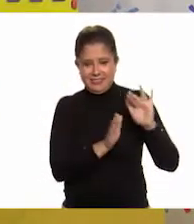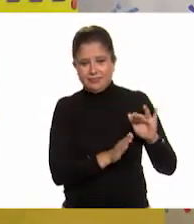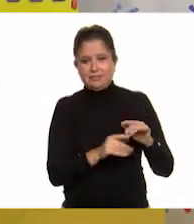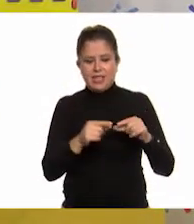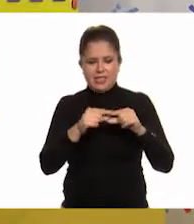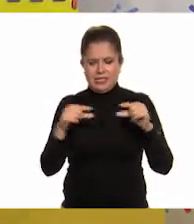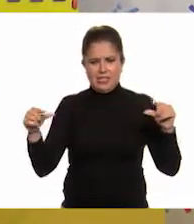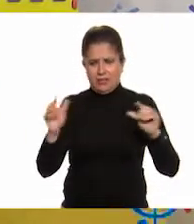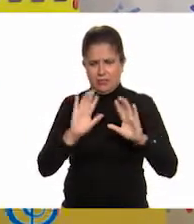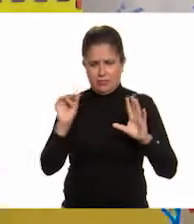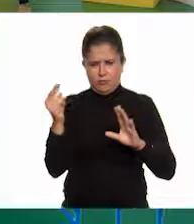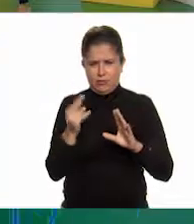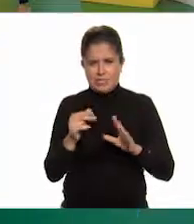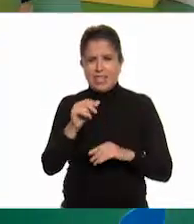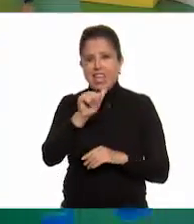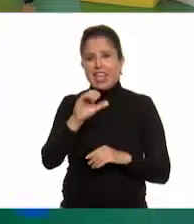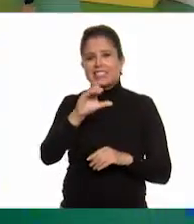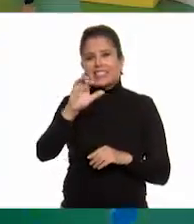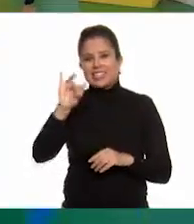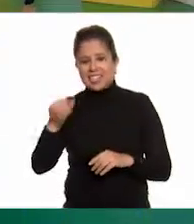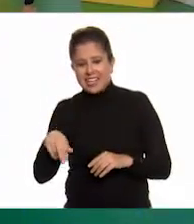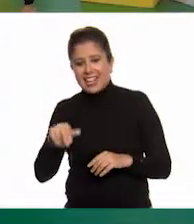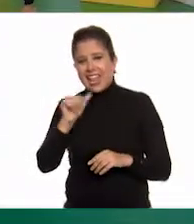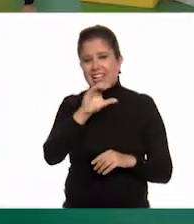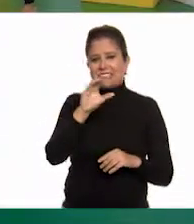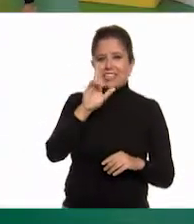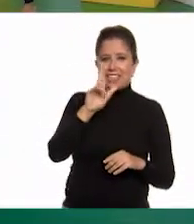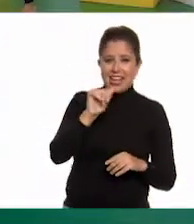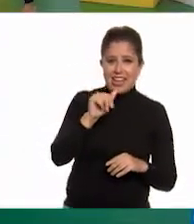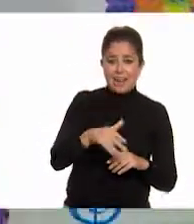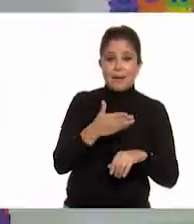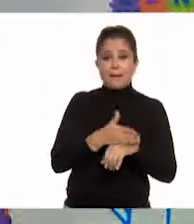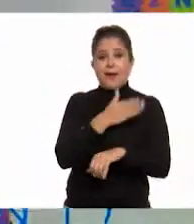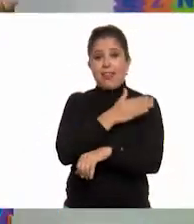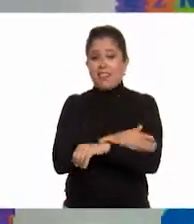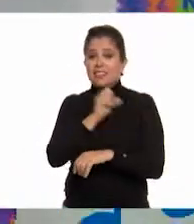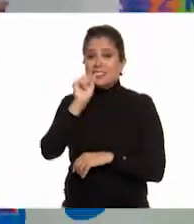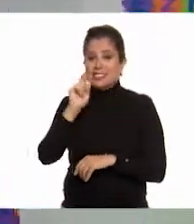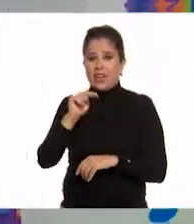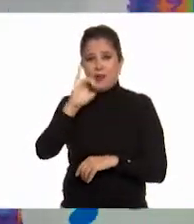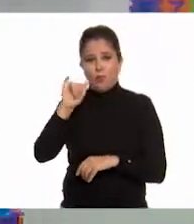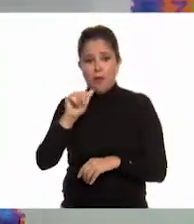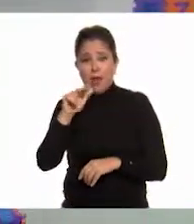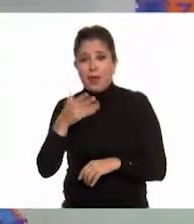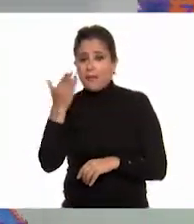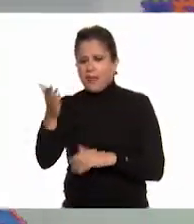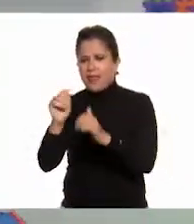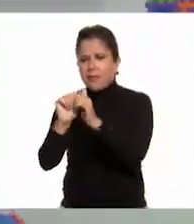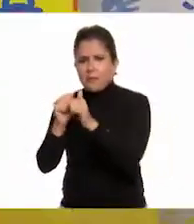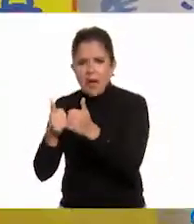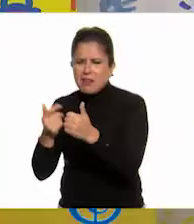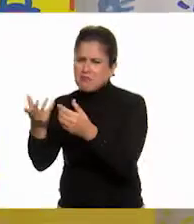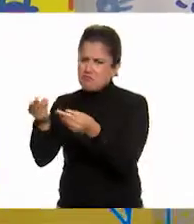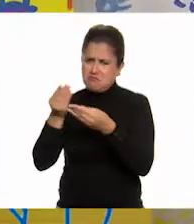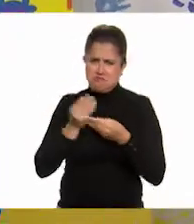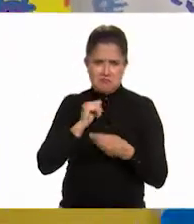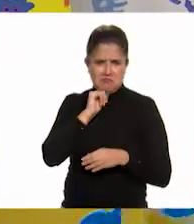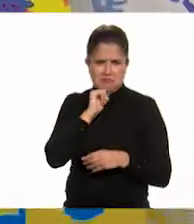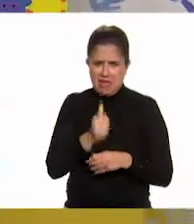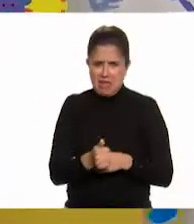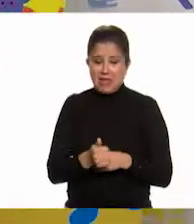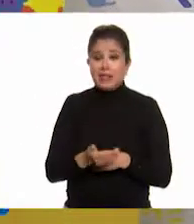cintas. Acerrín, acerrán, los maderos de San Juan. Piden pan, no les dan. No les